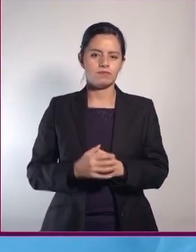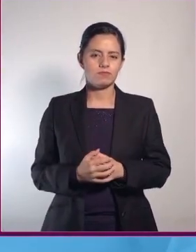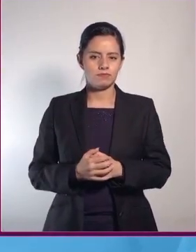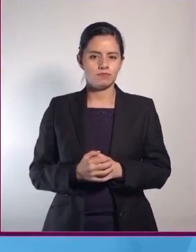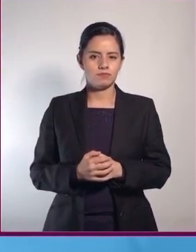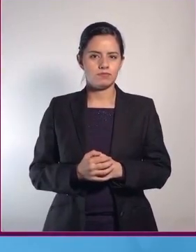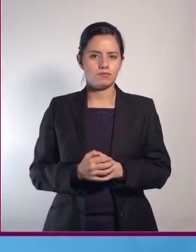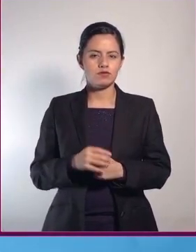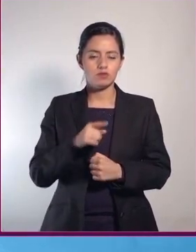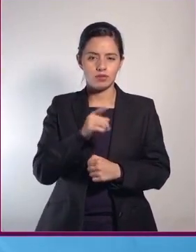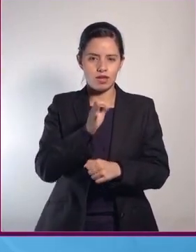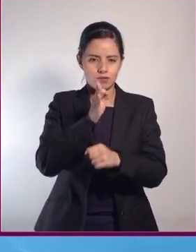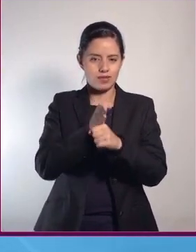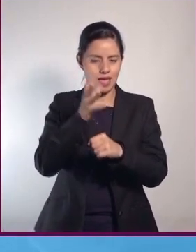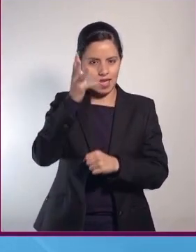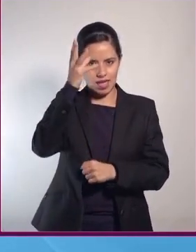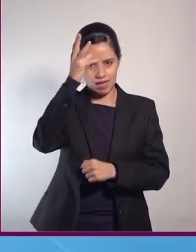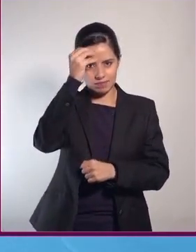Es hora de aprender.